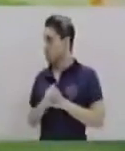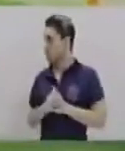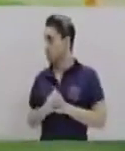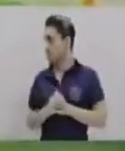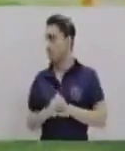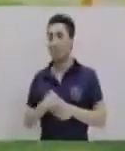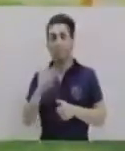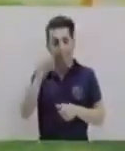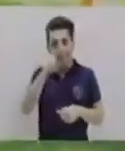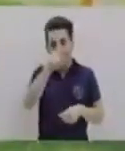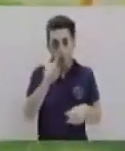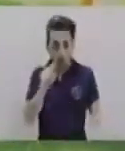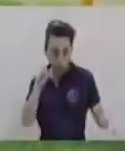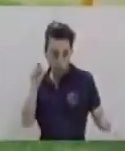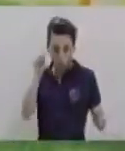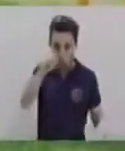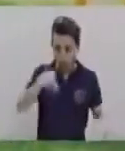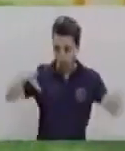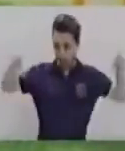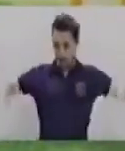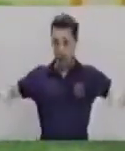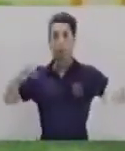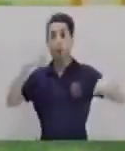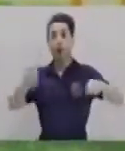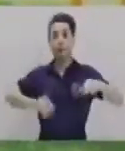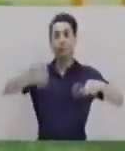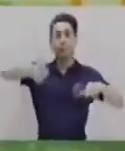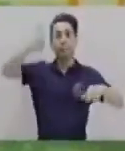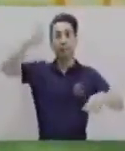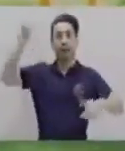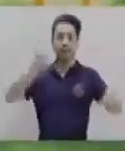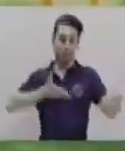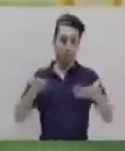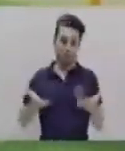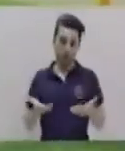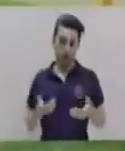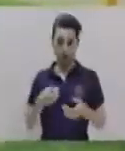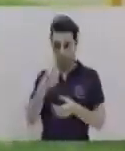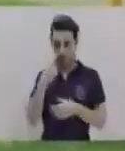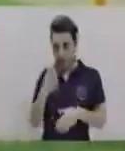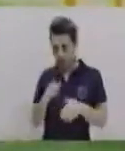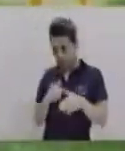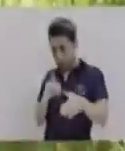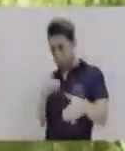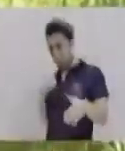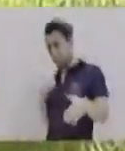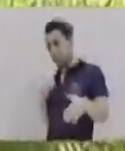tiro. Recuerden que con esta acción es que se define un partido. Entonces nos separamos,